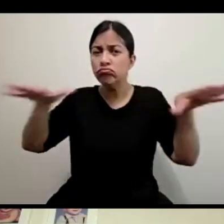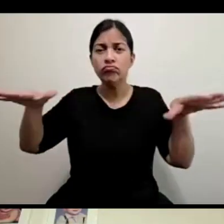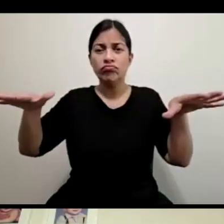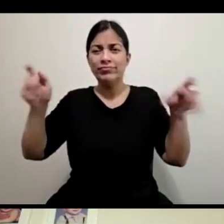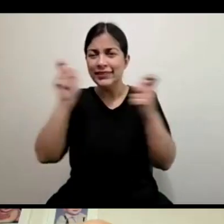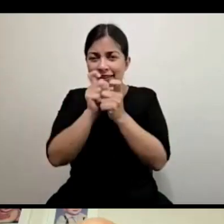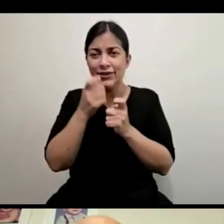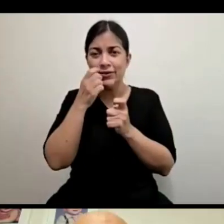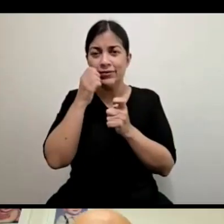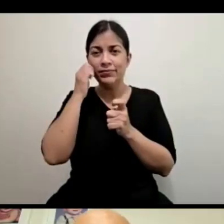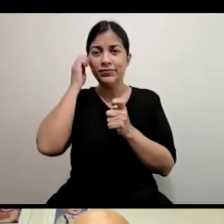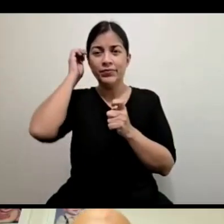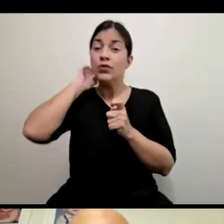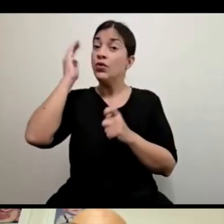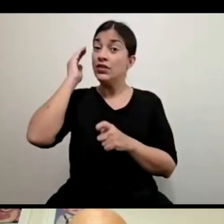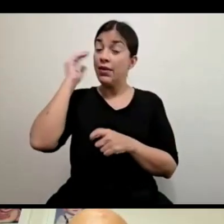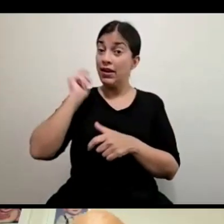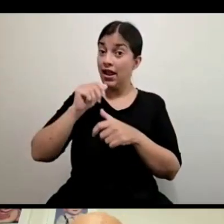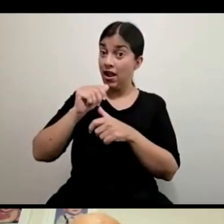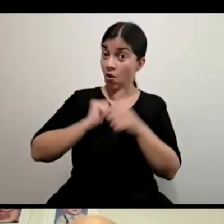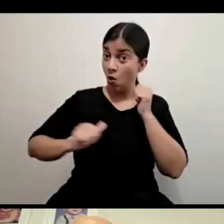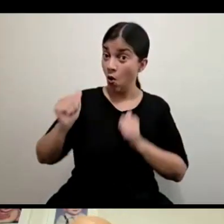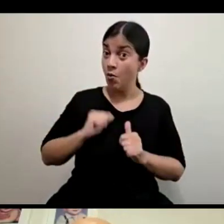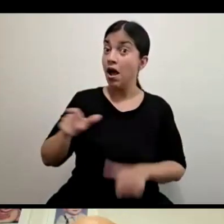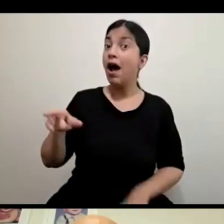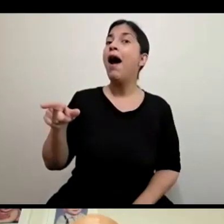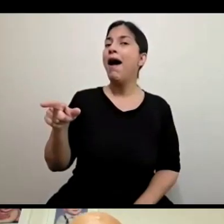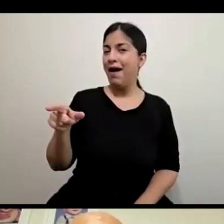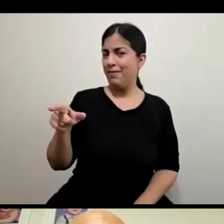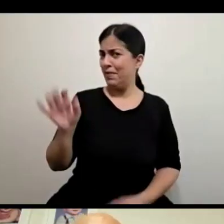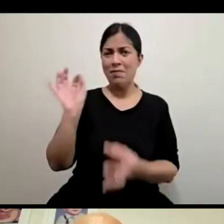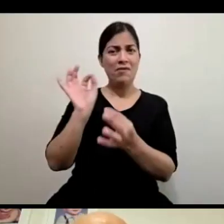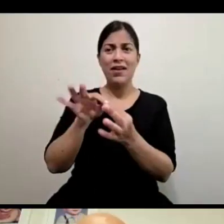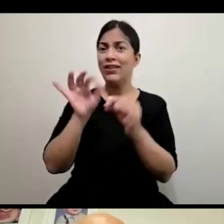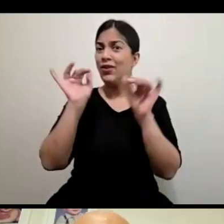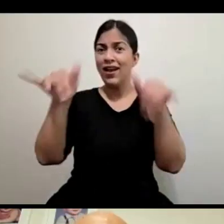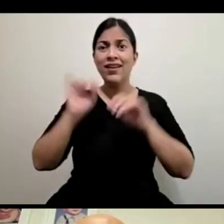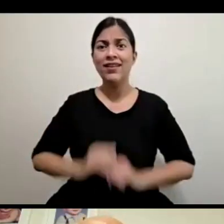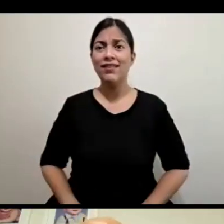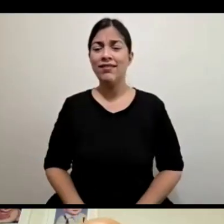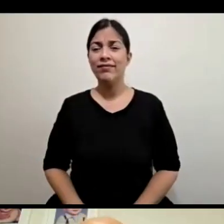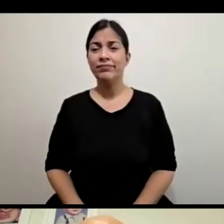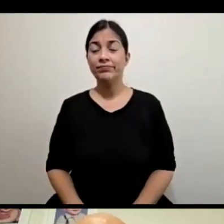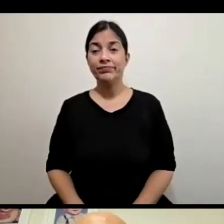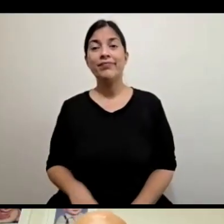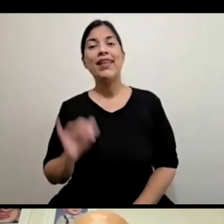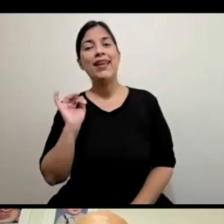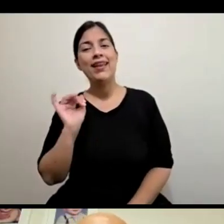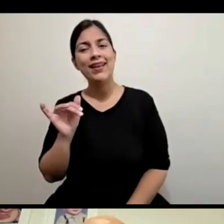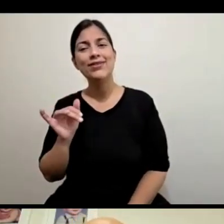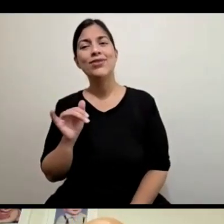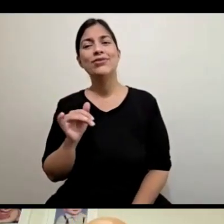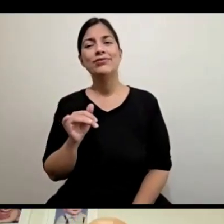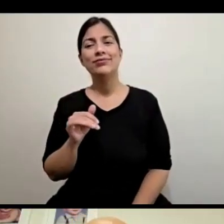conoces la obra y ves ese diseño, tú dices, coño, aquí esta obra funcionaría perfectamente bien. Dicen que eso implica